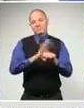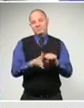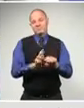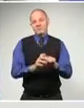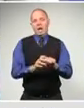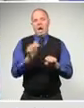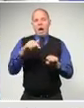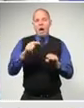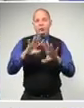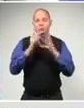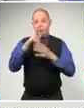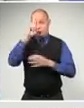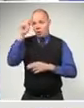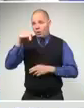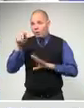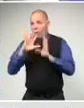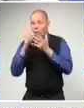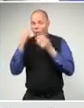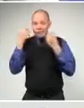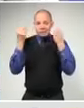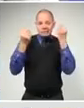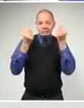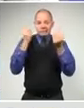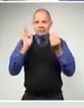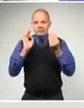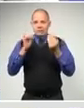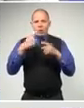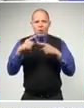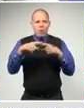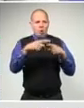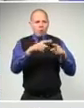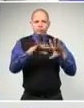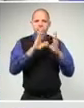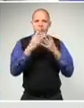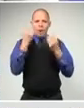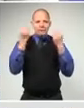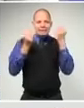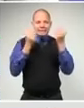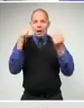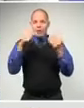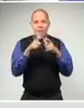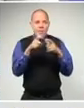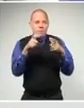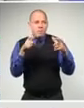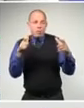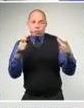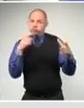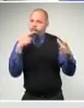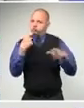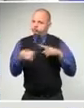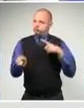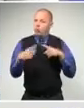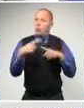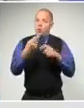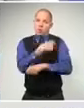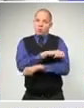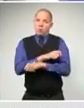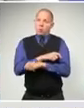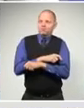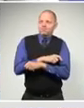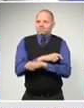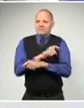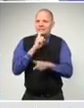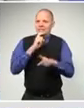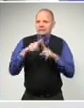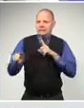al Sistema Nacional de Salud, a los sectores que participan en el enfrentamiento a la pandemia y a toda la población cubana en sentido